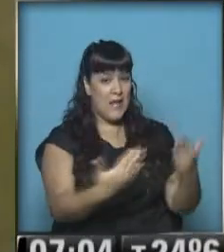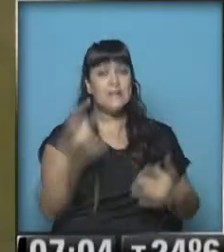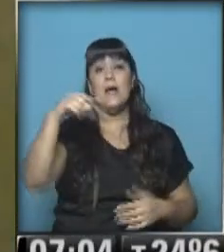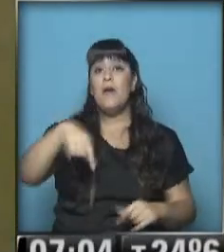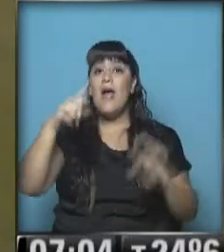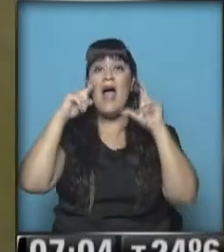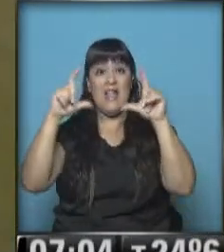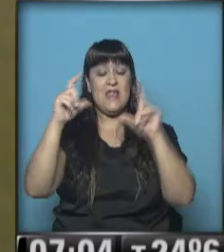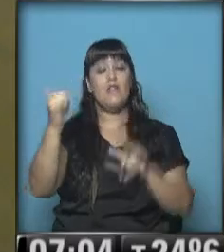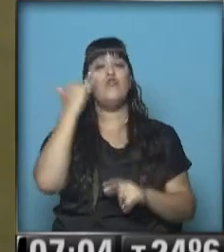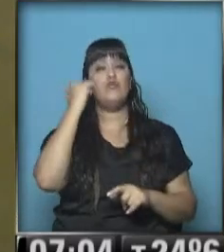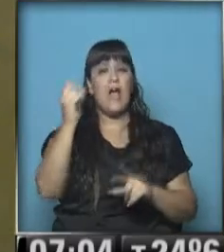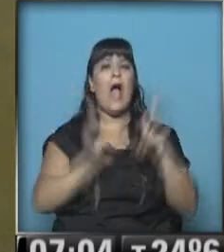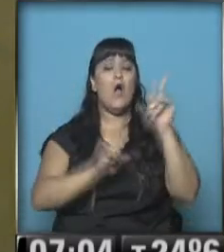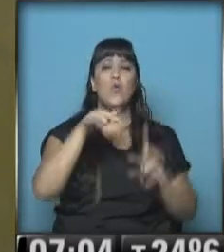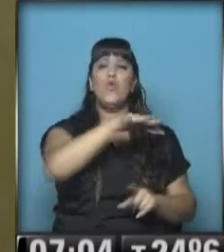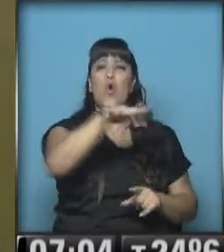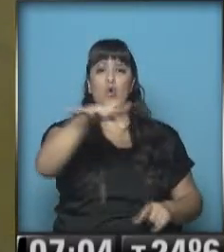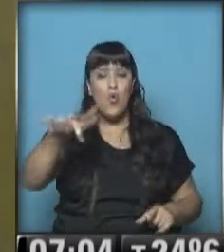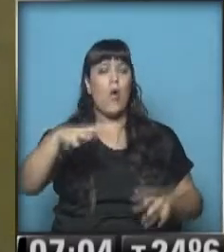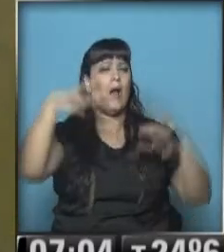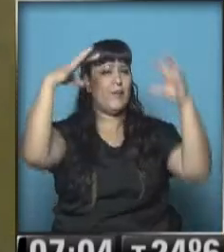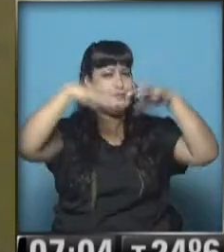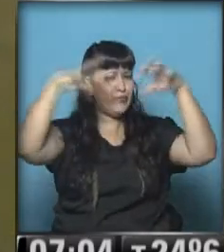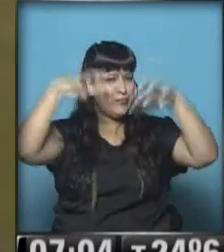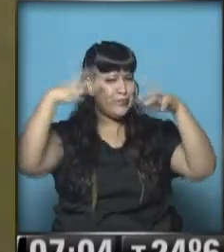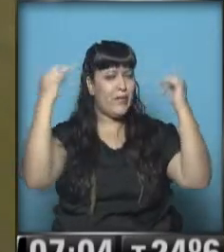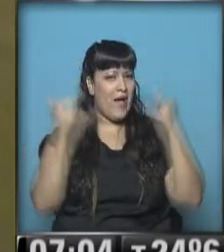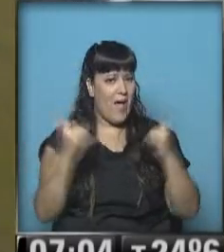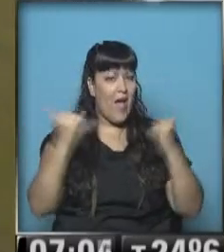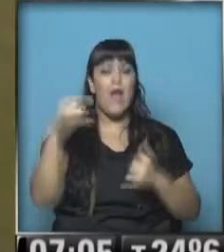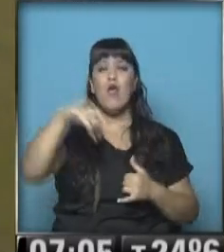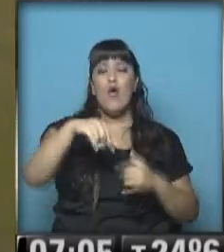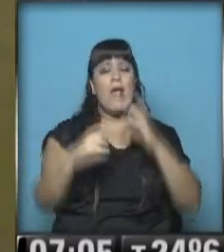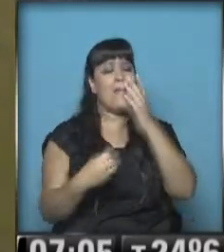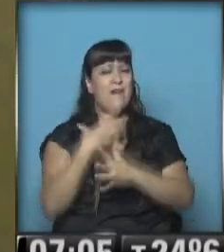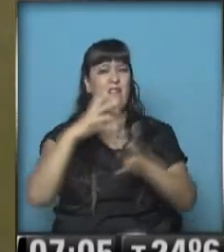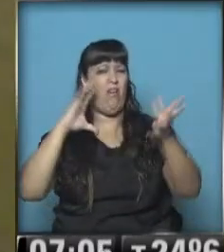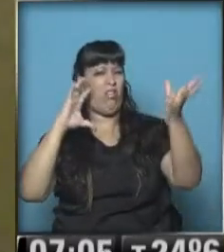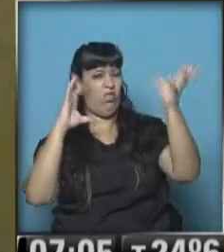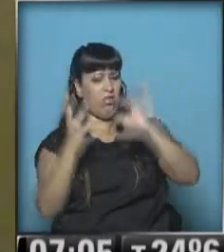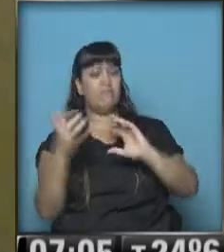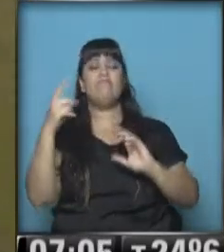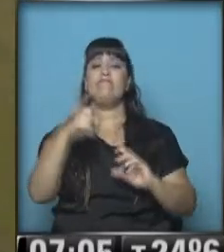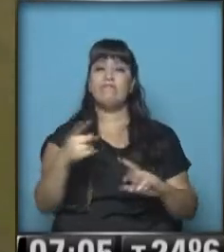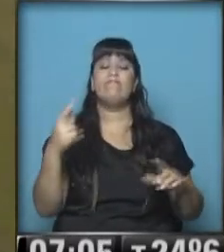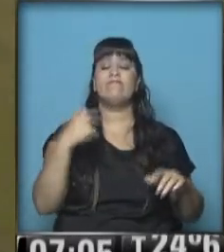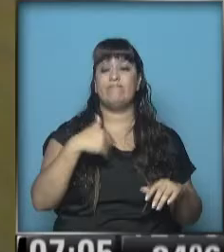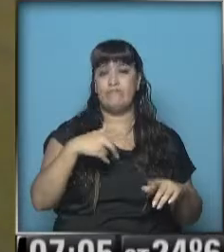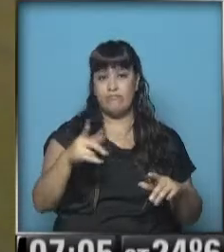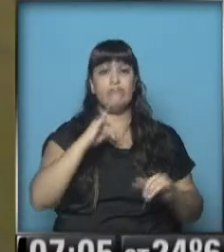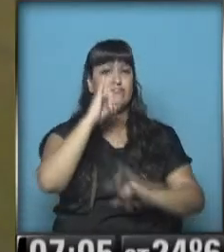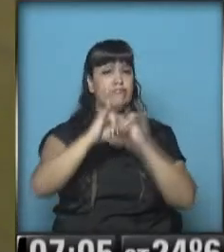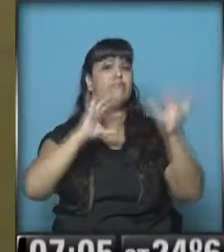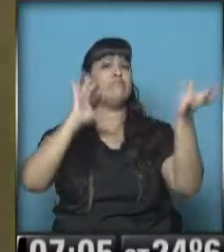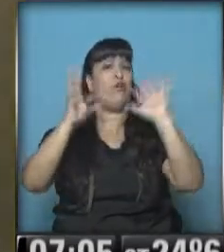atentos porque ya en algunos lugares está lloviznando. Es una mañana gris y vamos a estar con el reporte del tiempo a